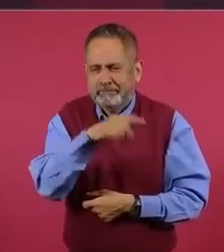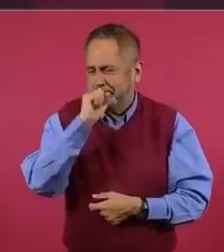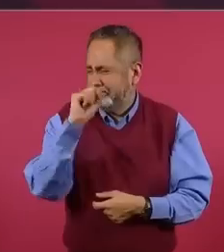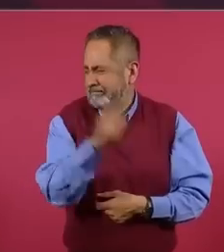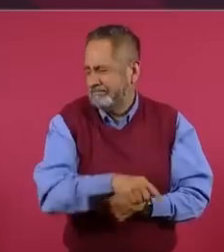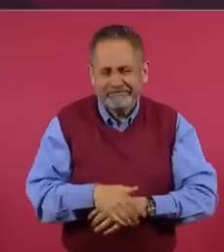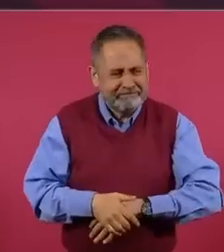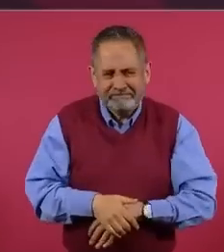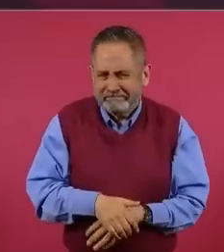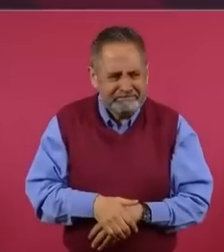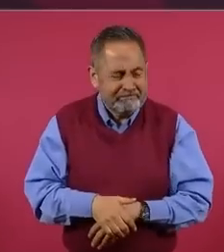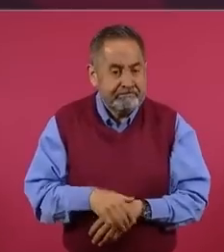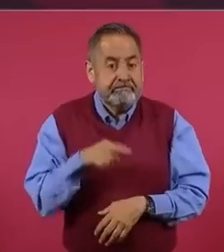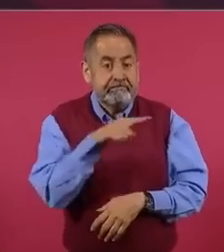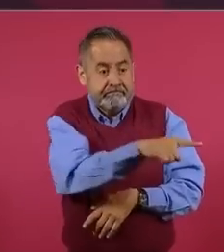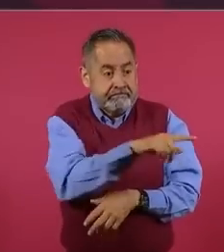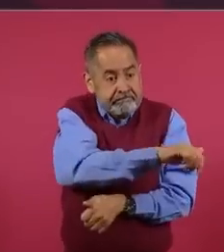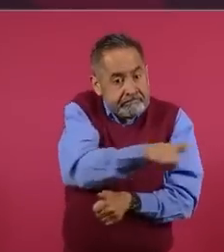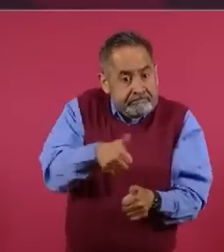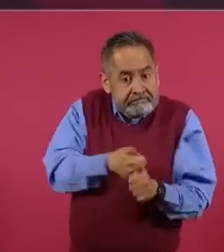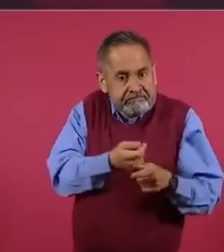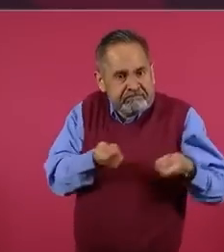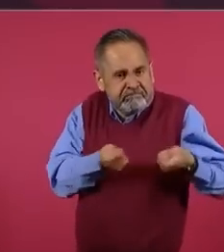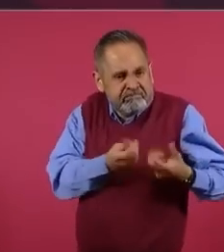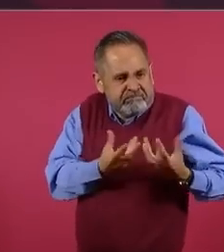ese dirigió